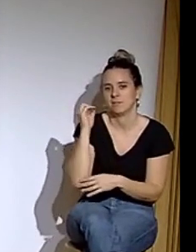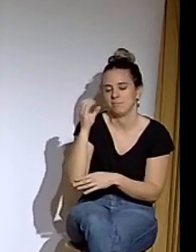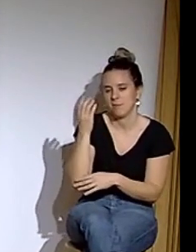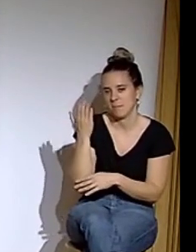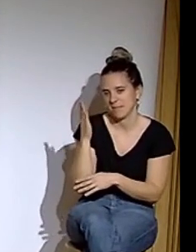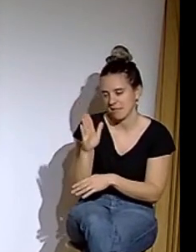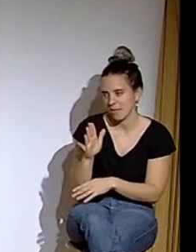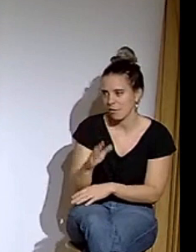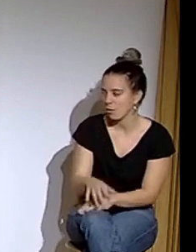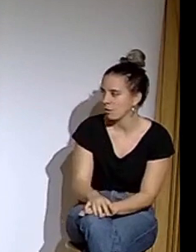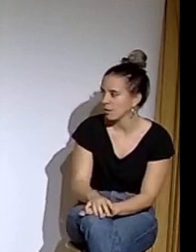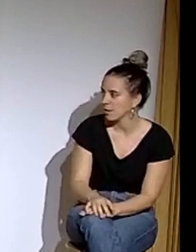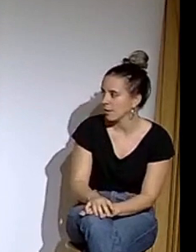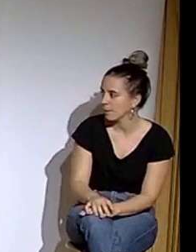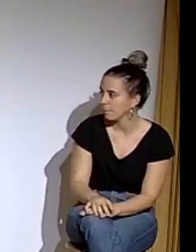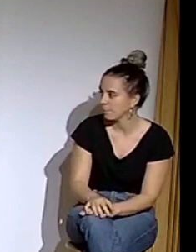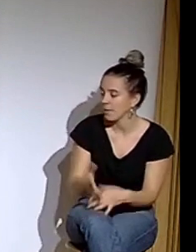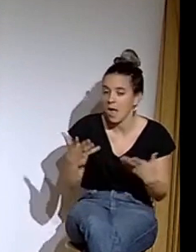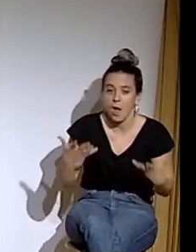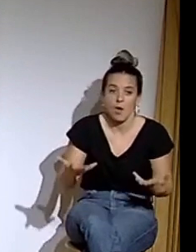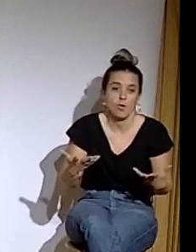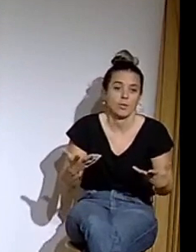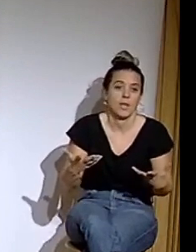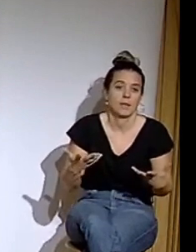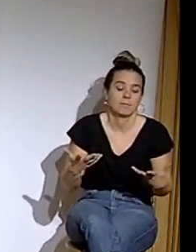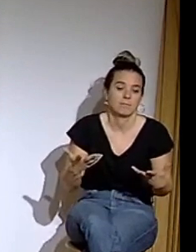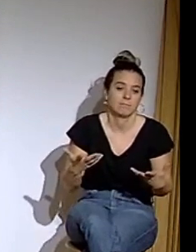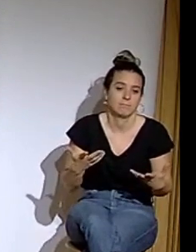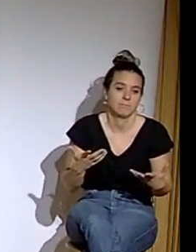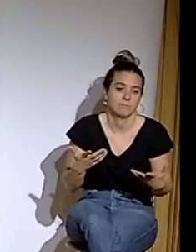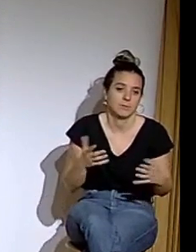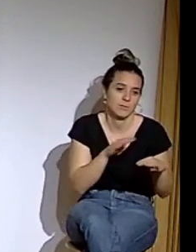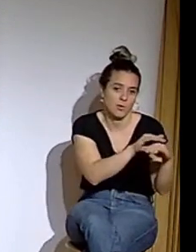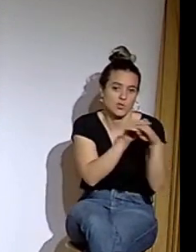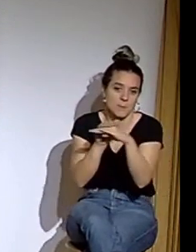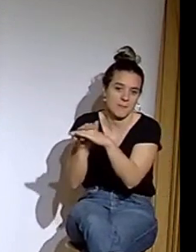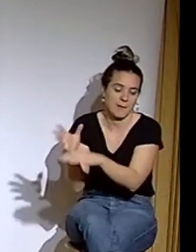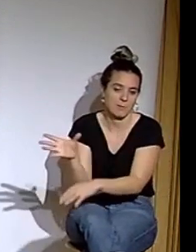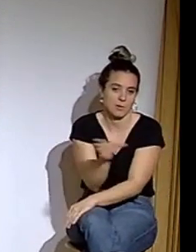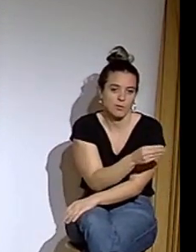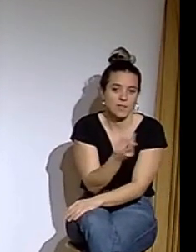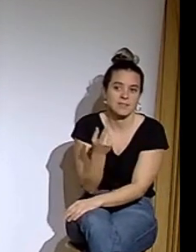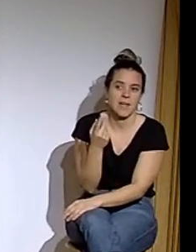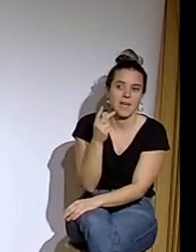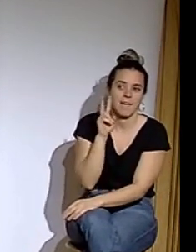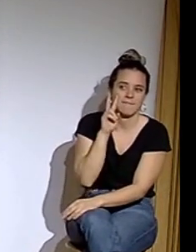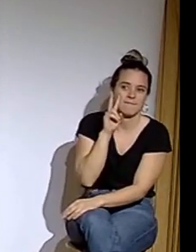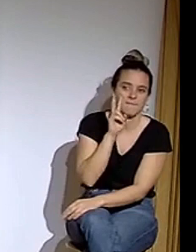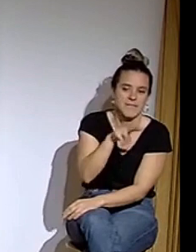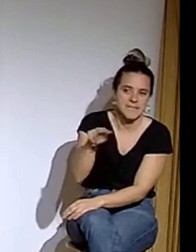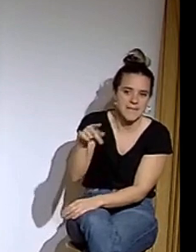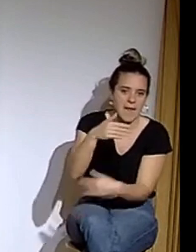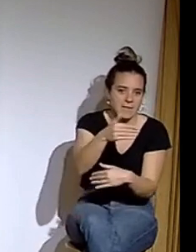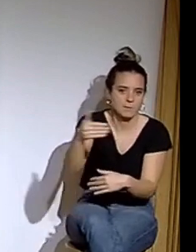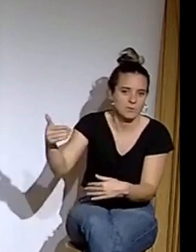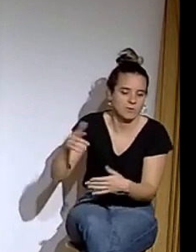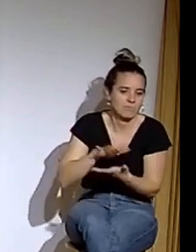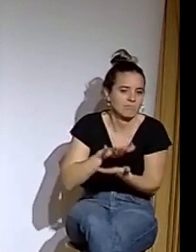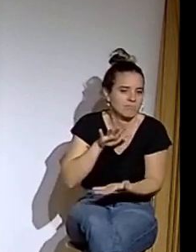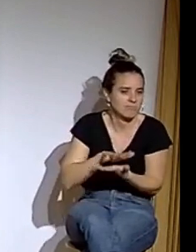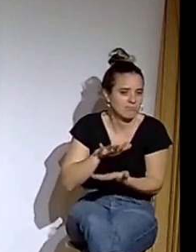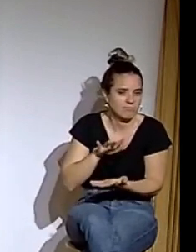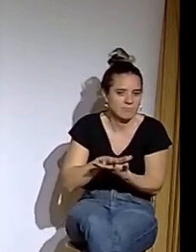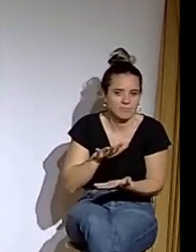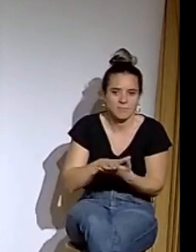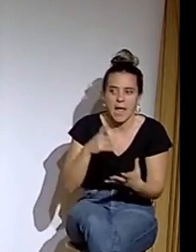y ahora pues lo que os invitamos es a Bueno pues a visitar la Expo con calma les